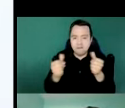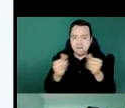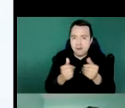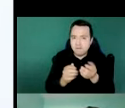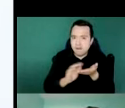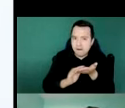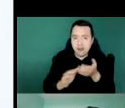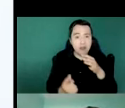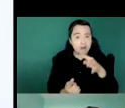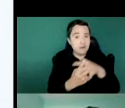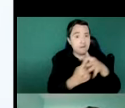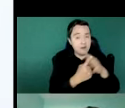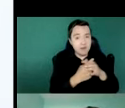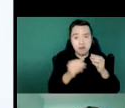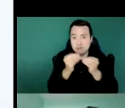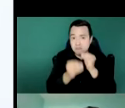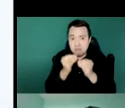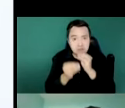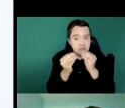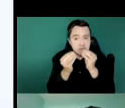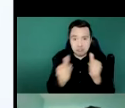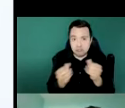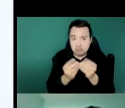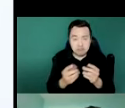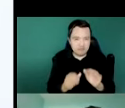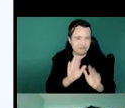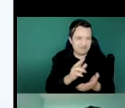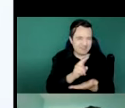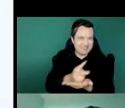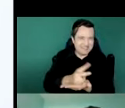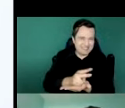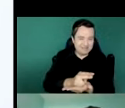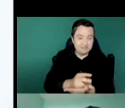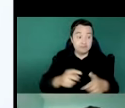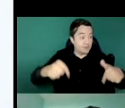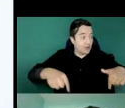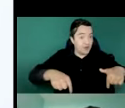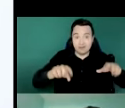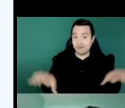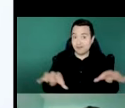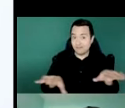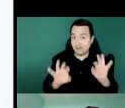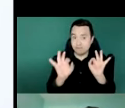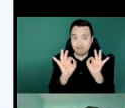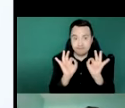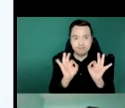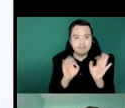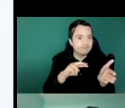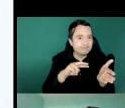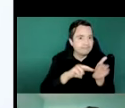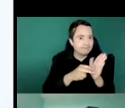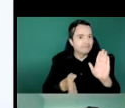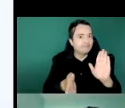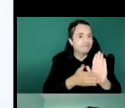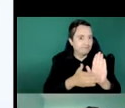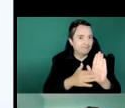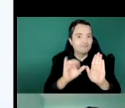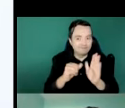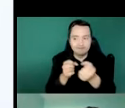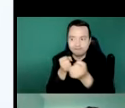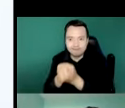las epilepsias, y esta actividad en que estamos en este momento es la mejor prueba de esta colaboración.